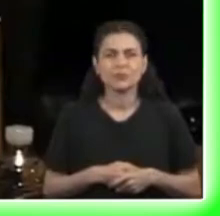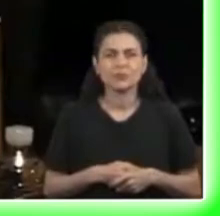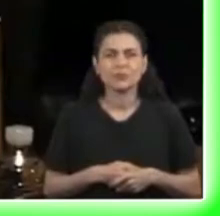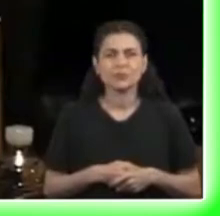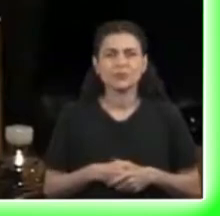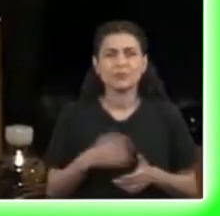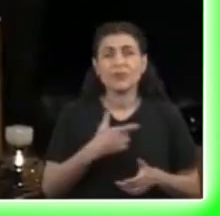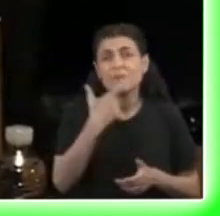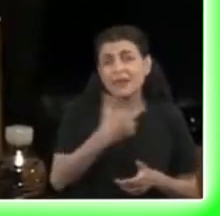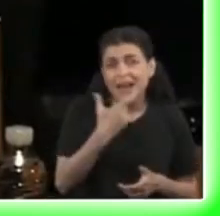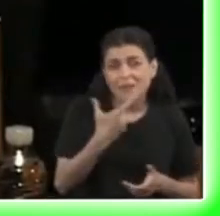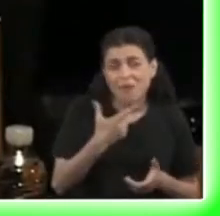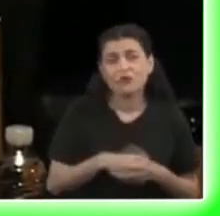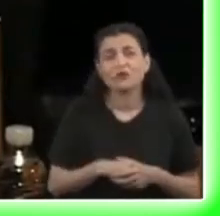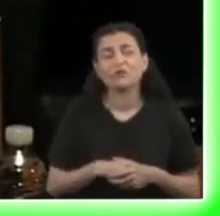¿No hay uno con más marchas?